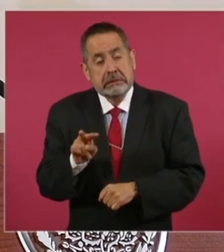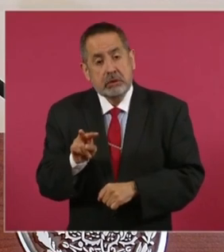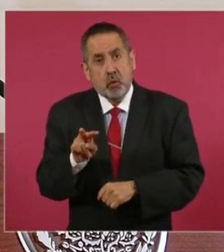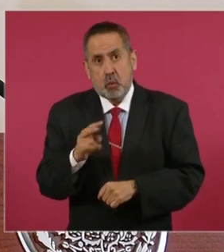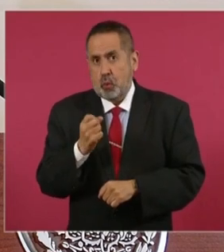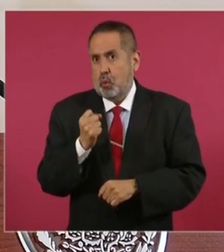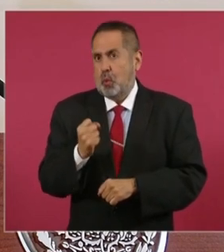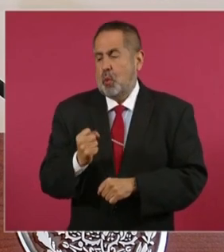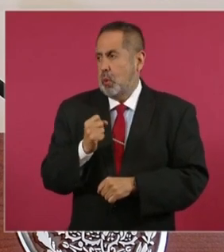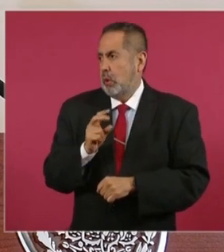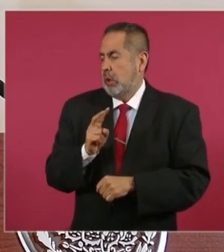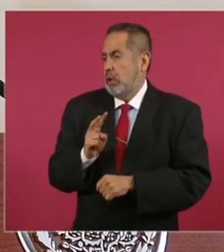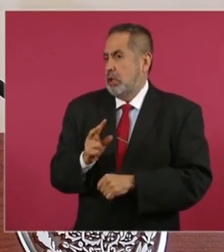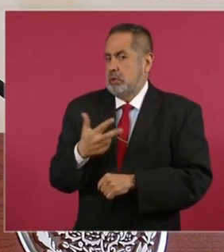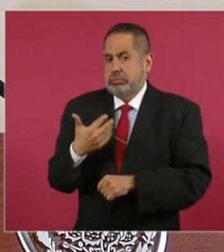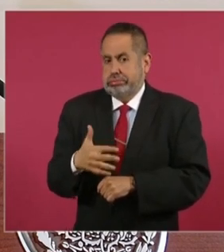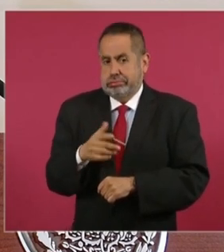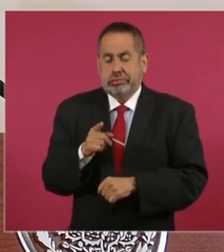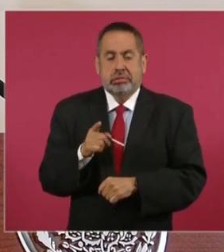fuertísimo,